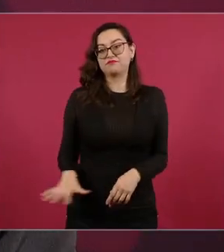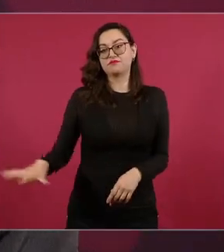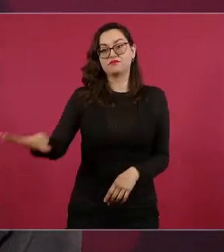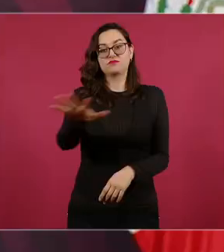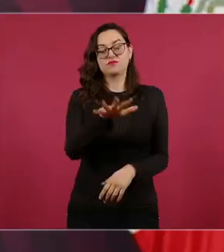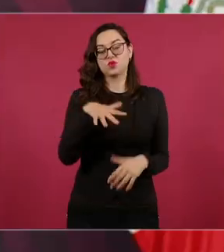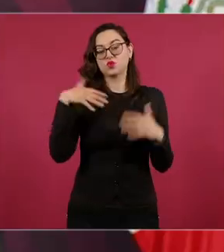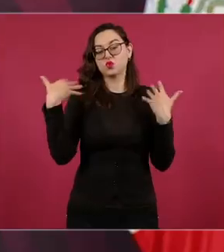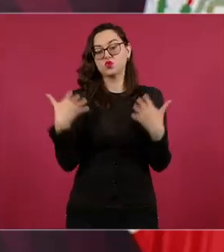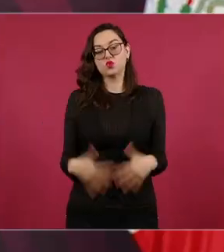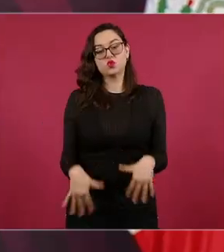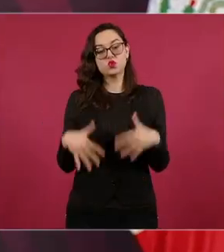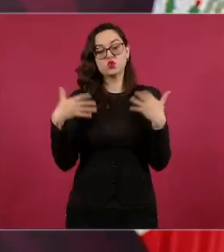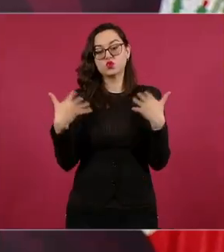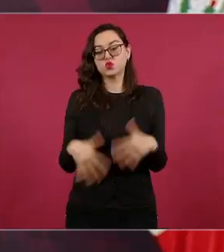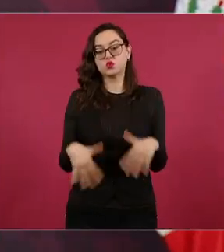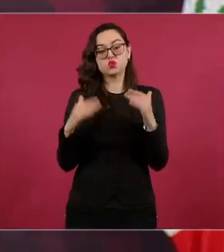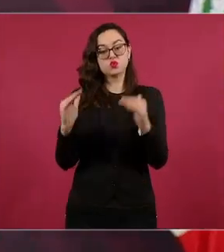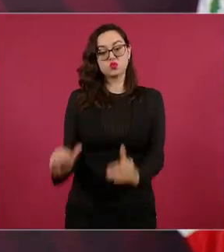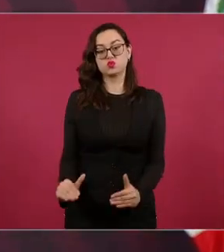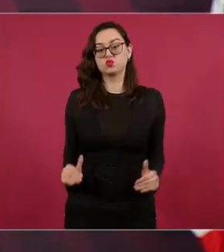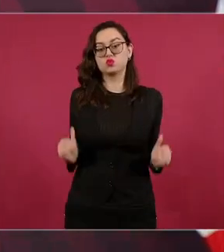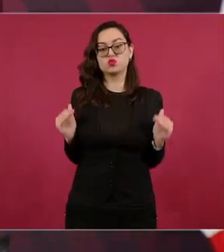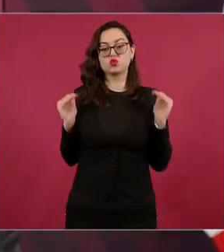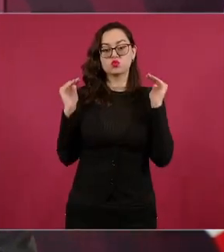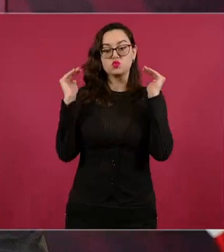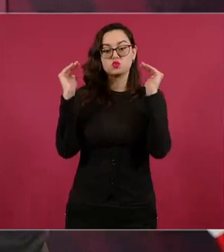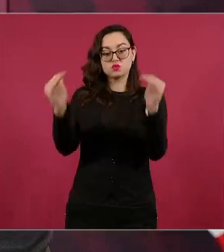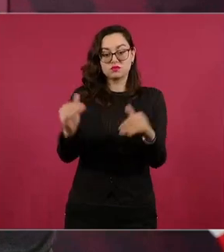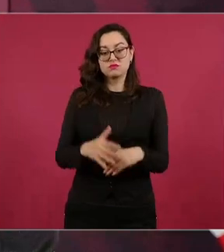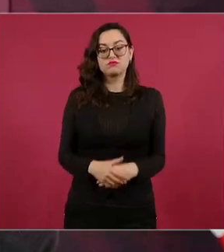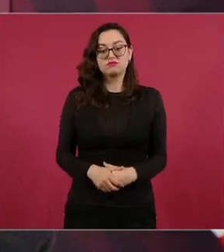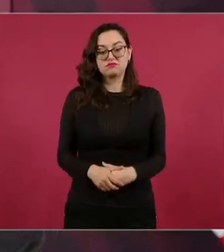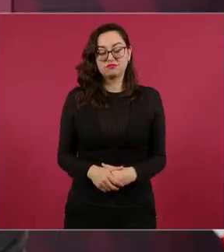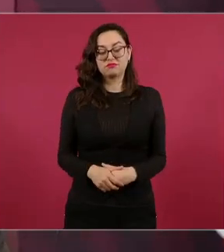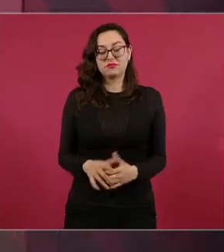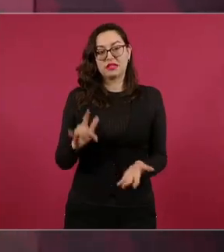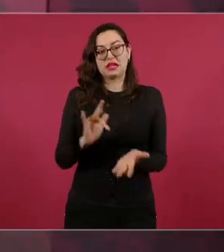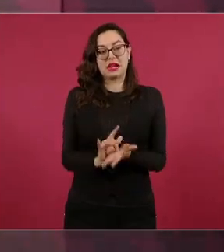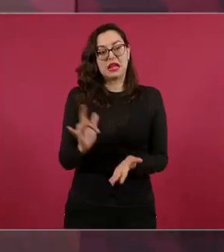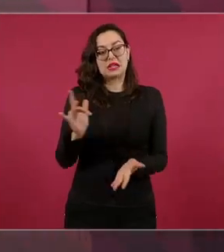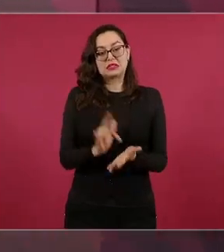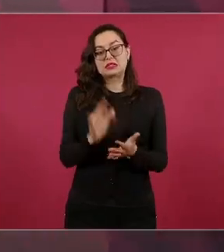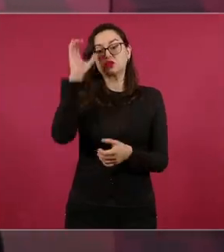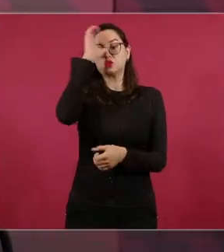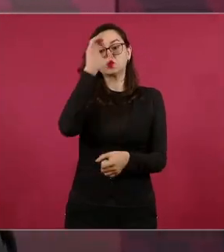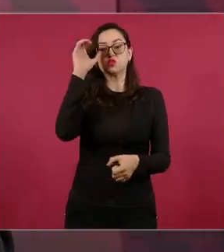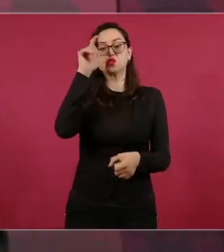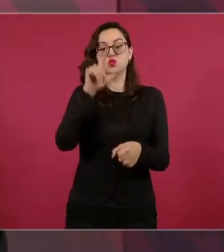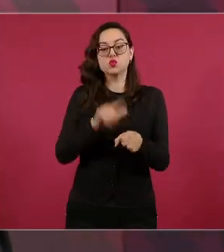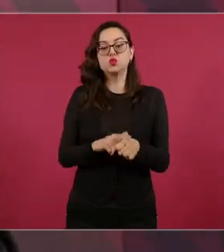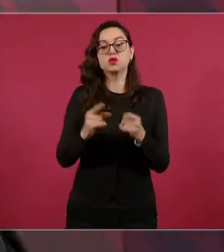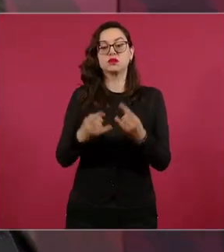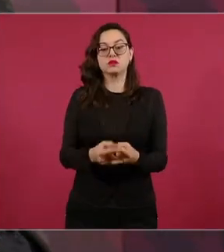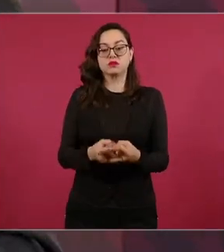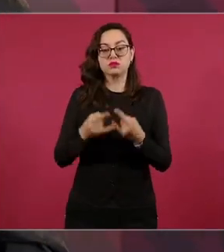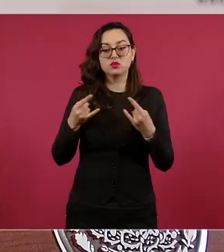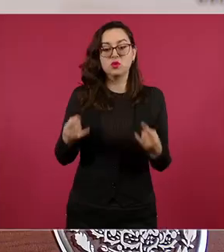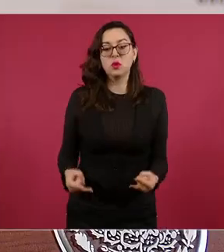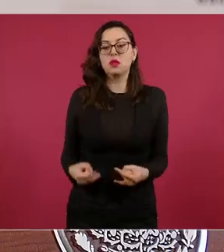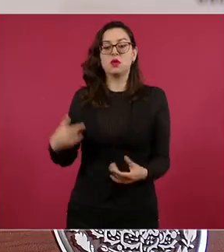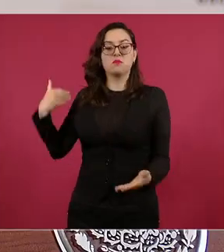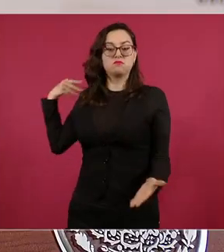y se lo debemos a las grandes civilizaciones que florecieron en nuestro país